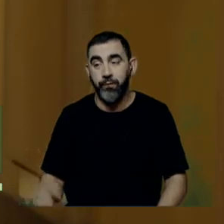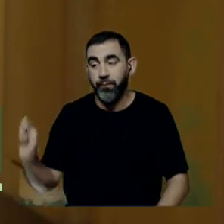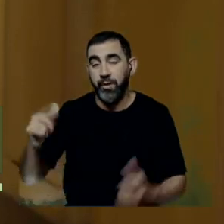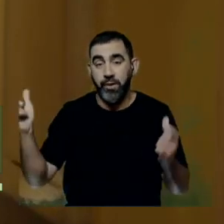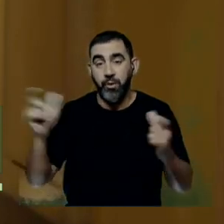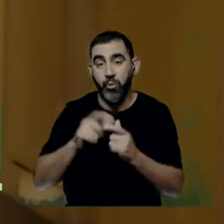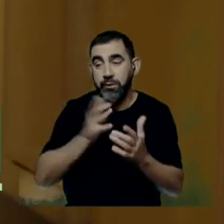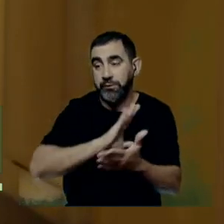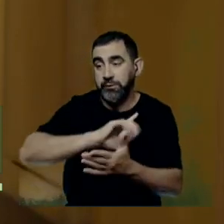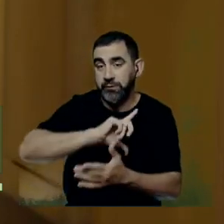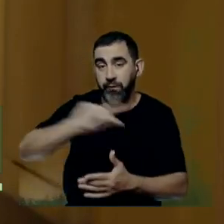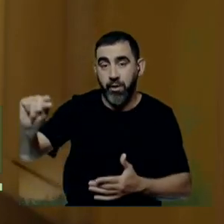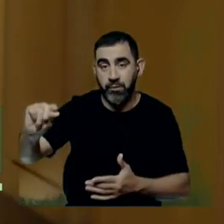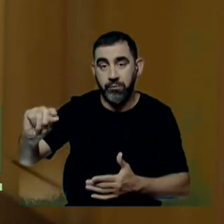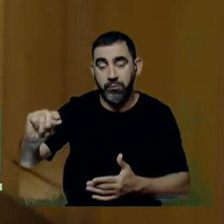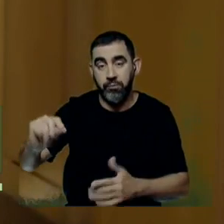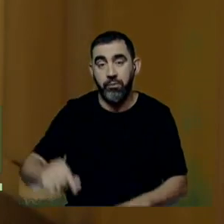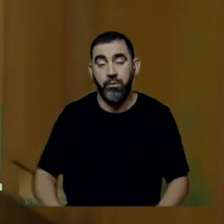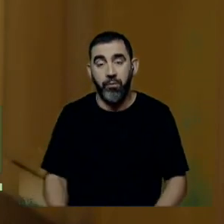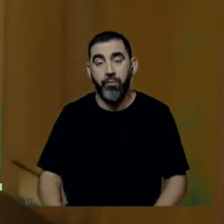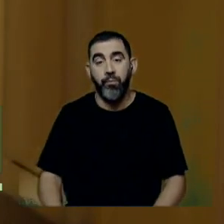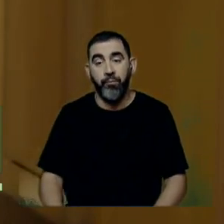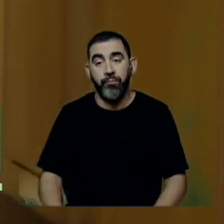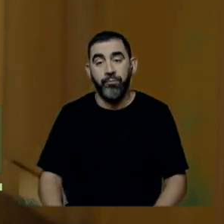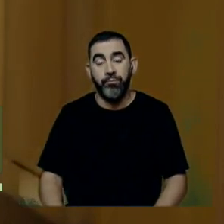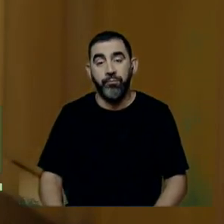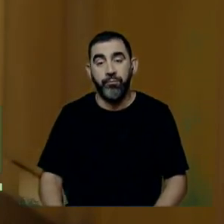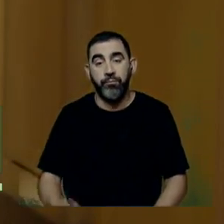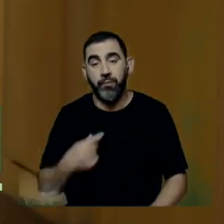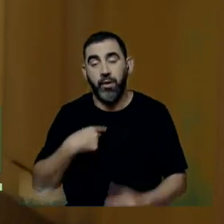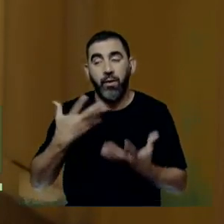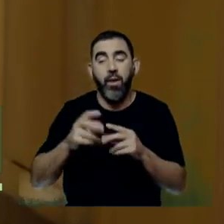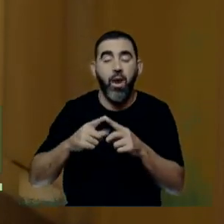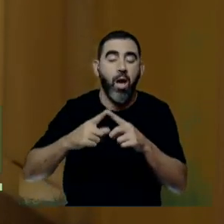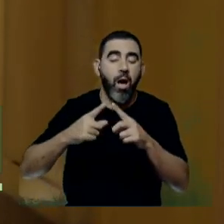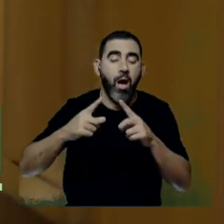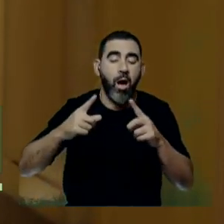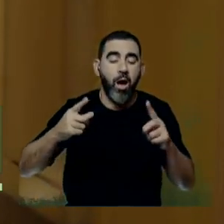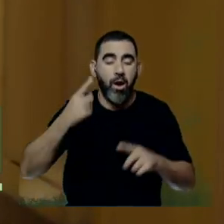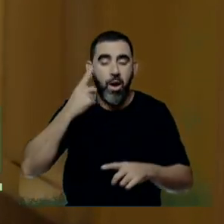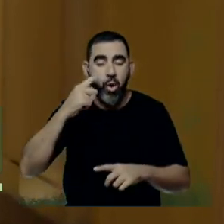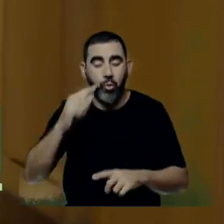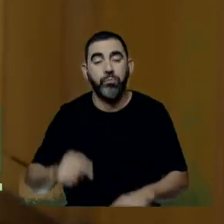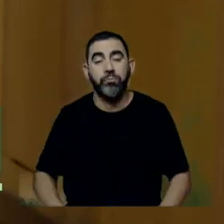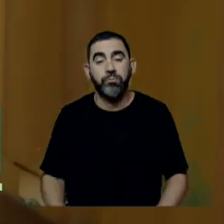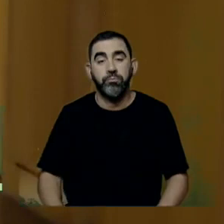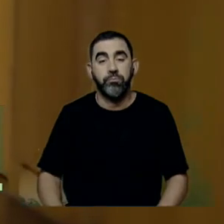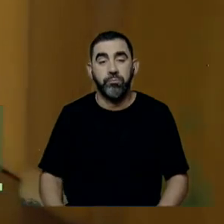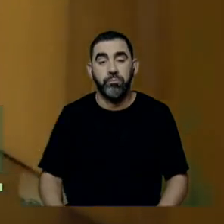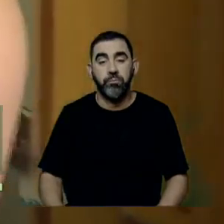y se van luego. Entonces, lo que se jugó fue a darle largas. Betiana Díaz, te agradecemos mucho estos